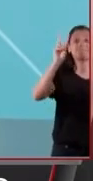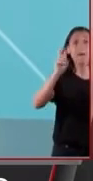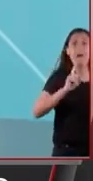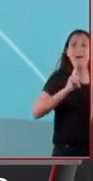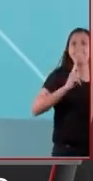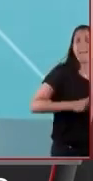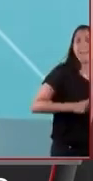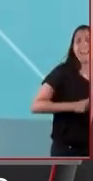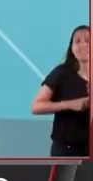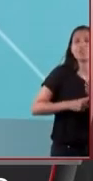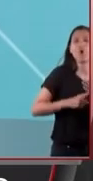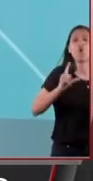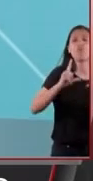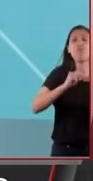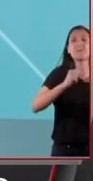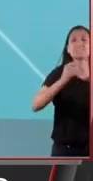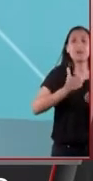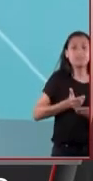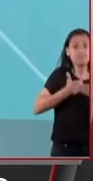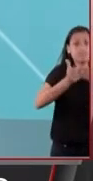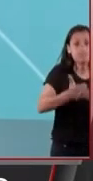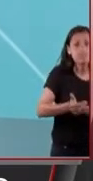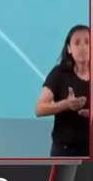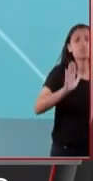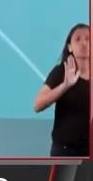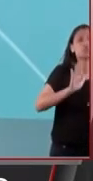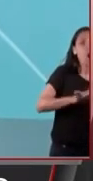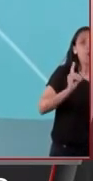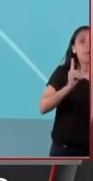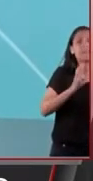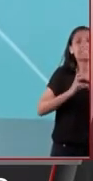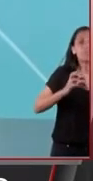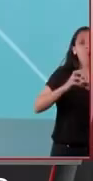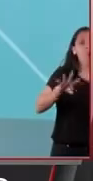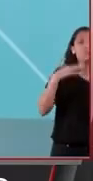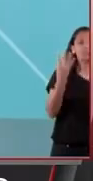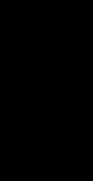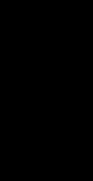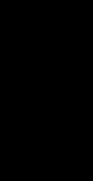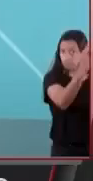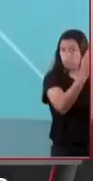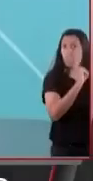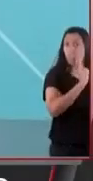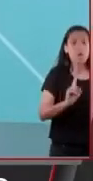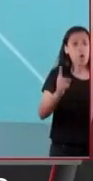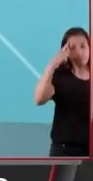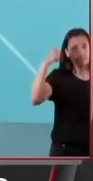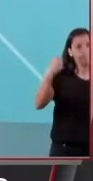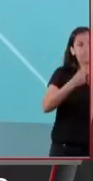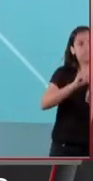Uñac redundaría en el ejercicio de su cargo por un cuarto periodo, evento taxativo y